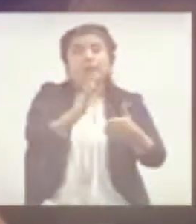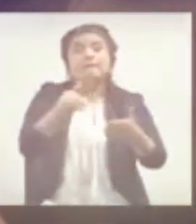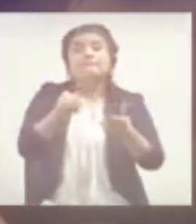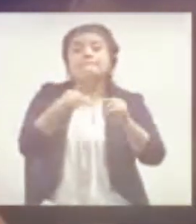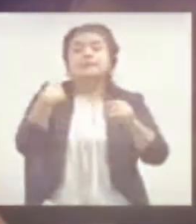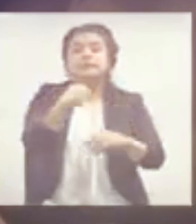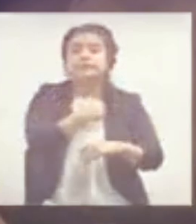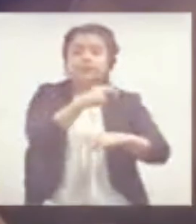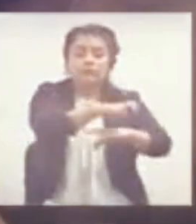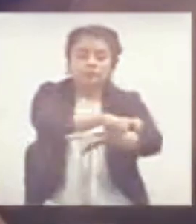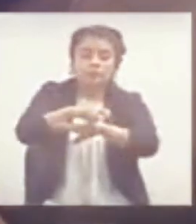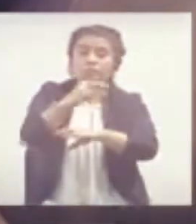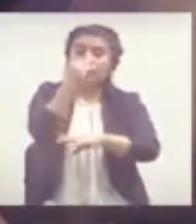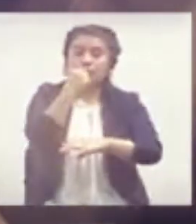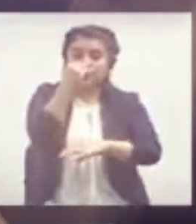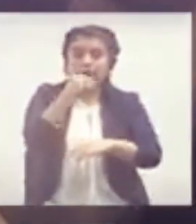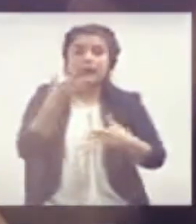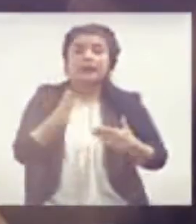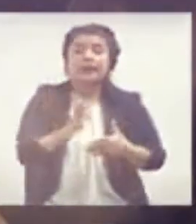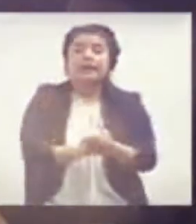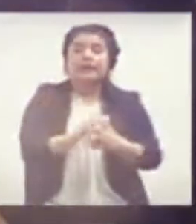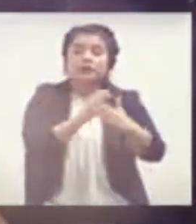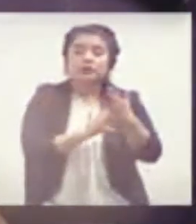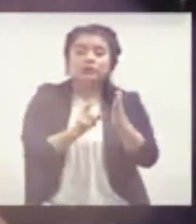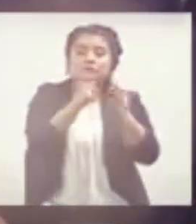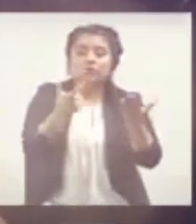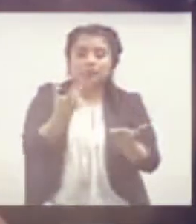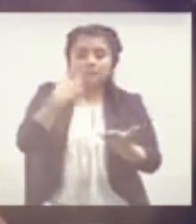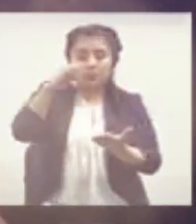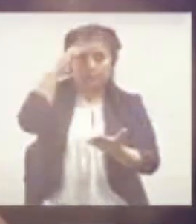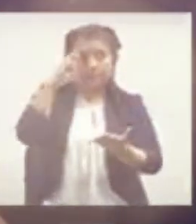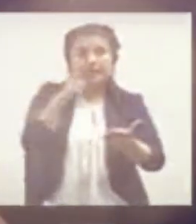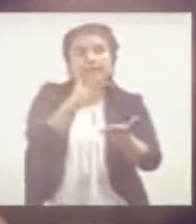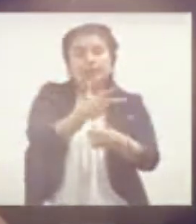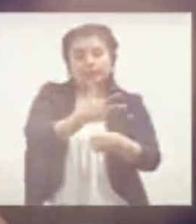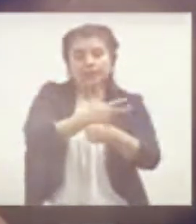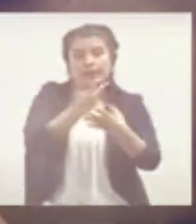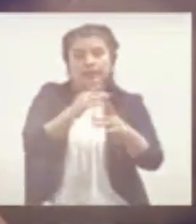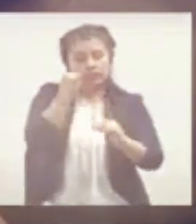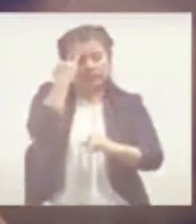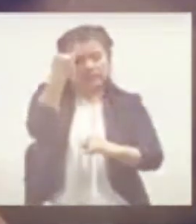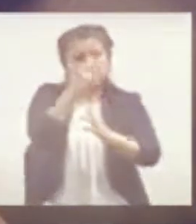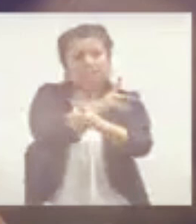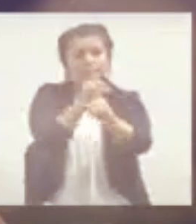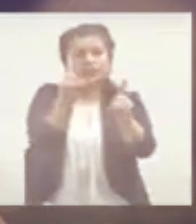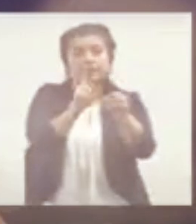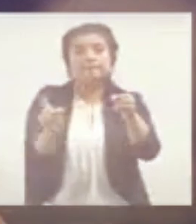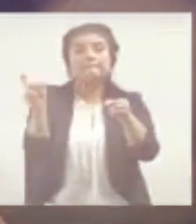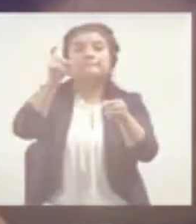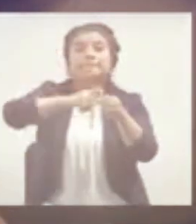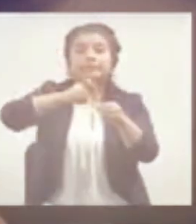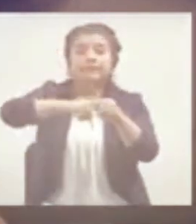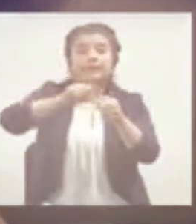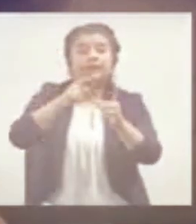Agricultura, Ganadería y Alimentación, considerando que la Constitución Política de la República de Guatemala parte de una concepción de democracia participativa